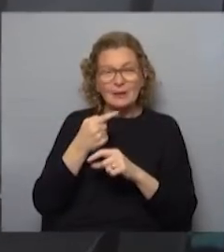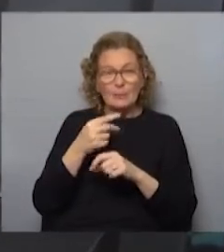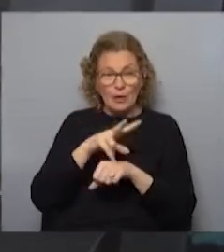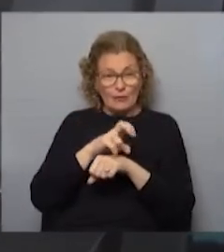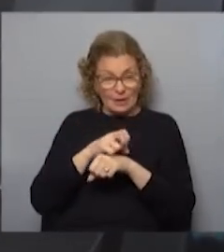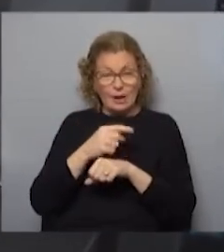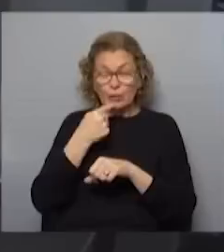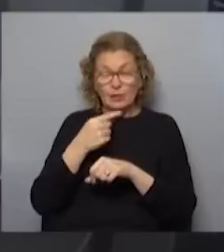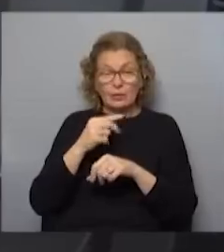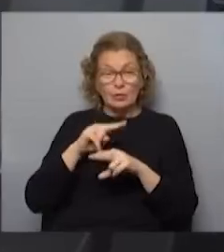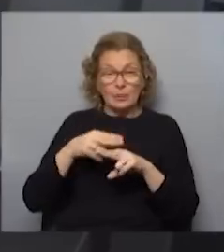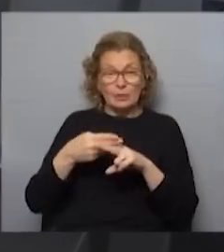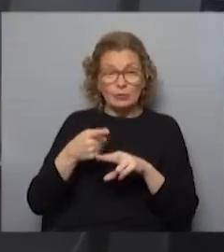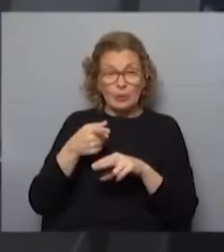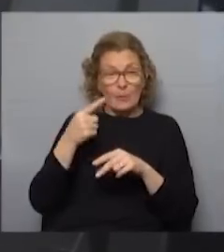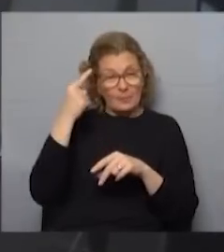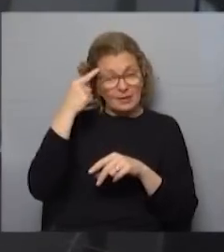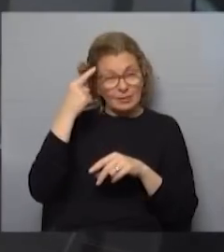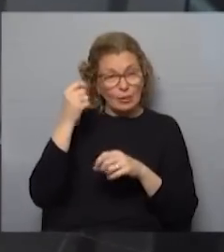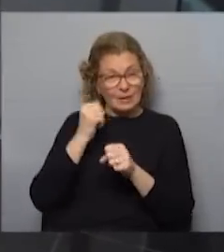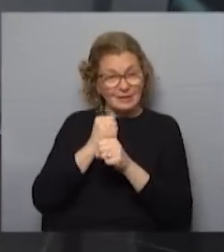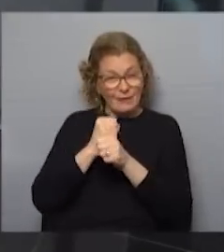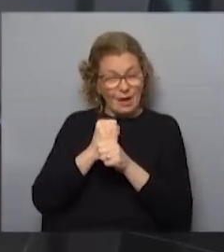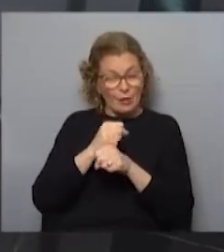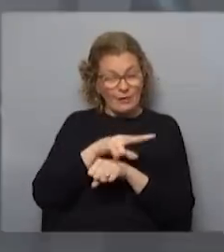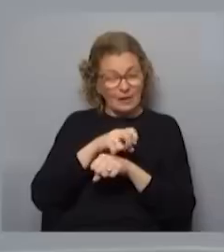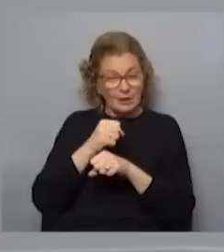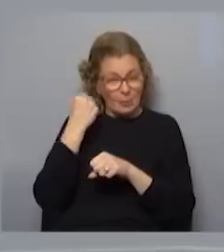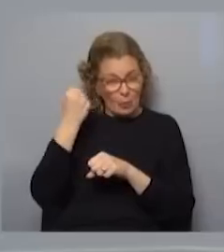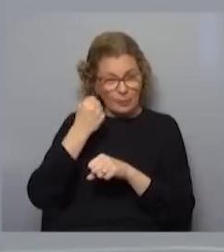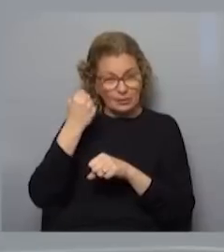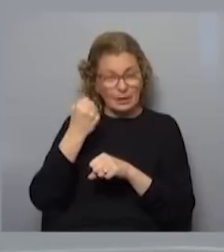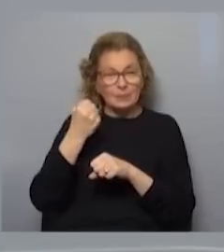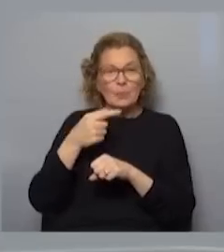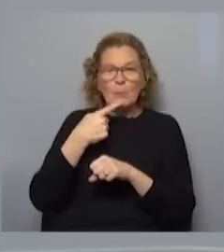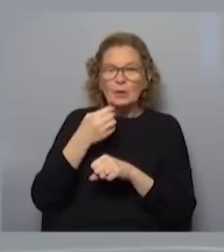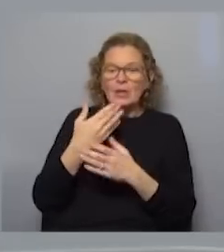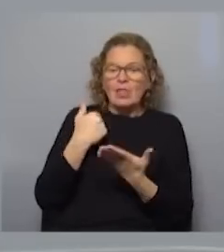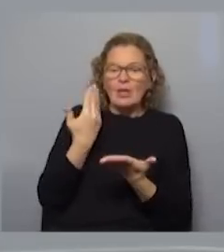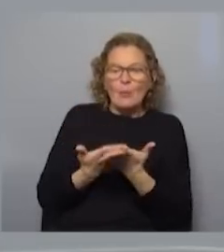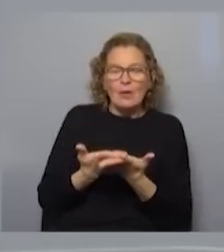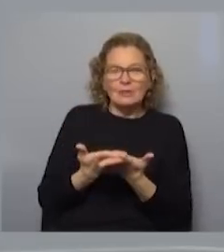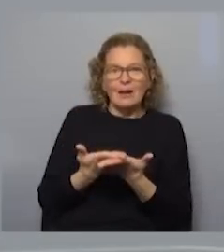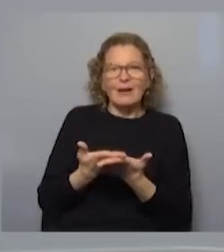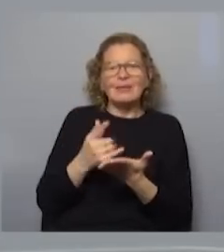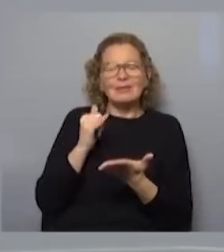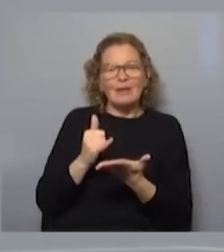fiscal porque yo creo que tiene un gran valor el trabajo de la fiscalía porque demuestra que fehacientemente existió